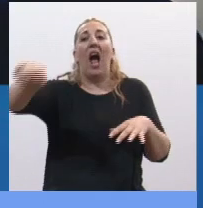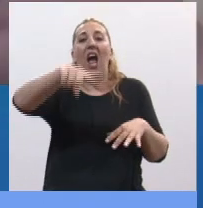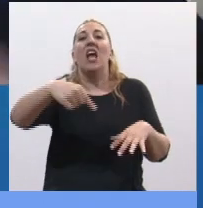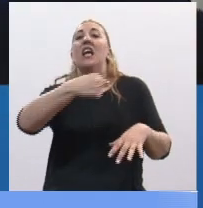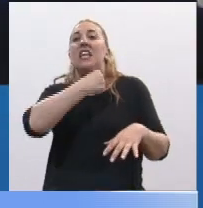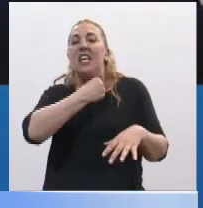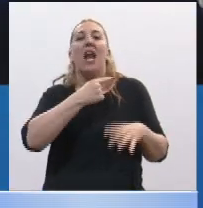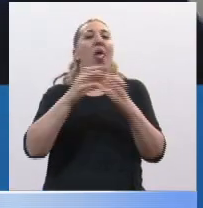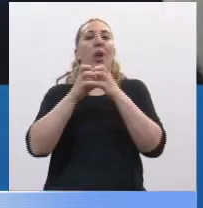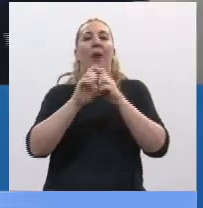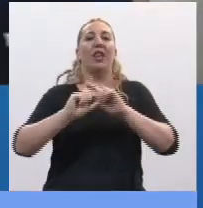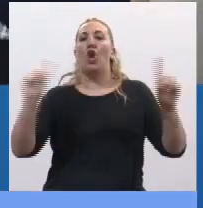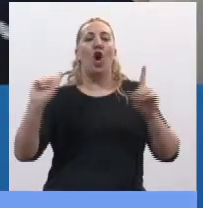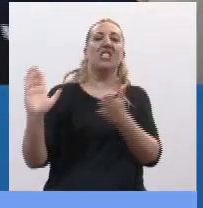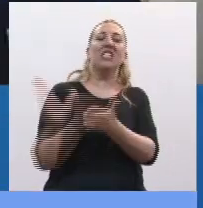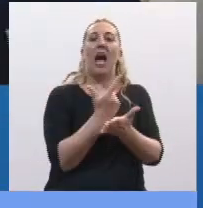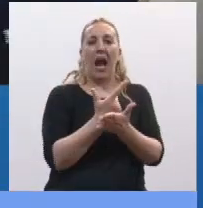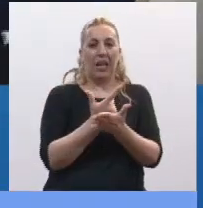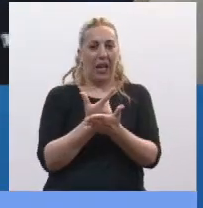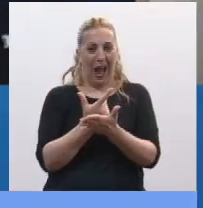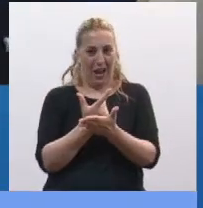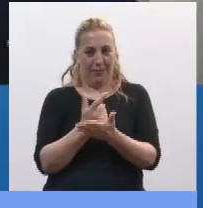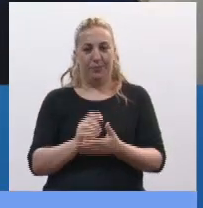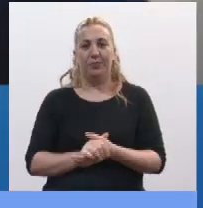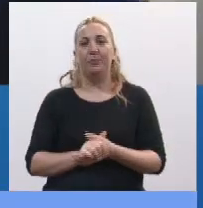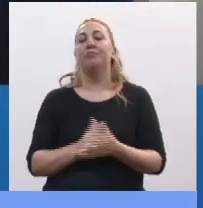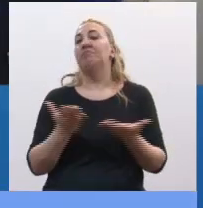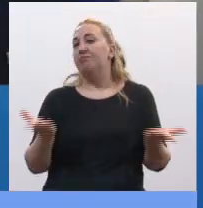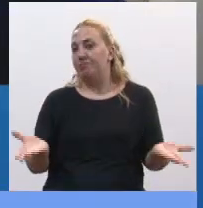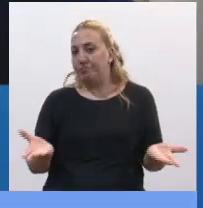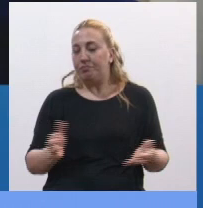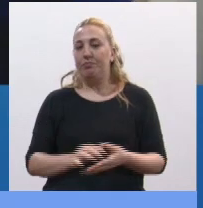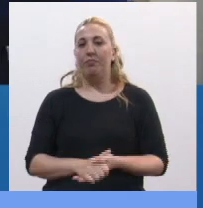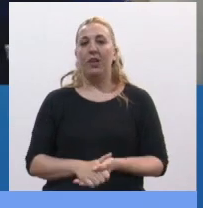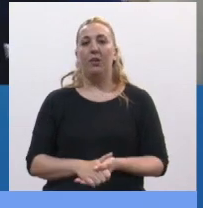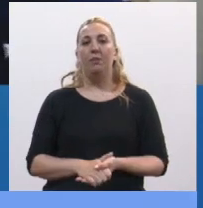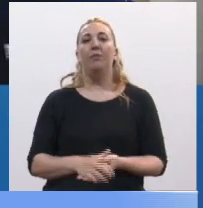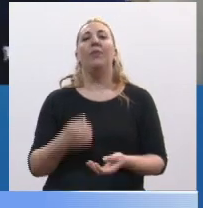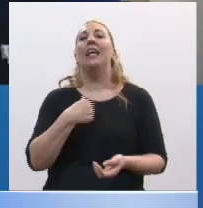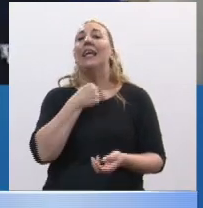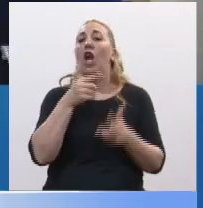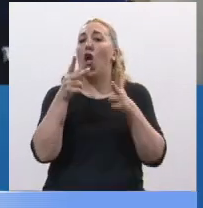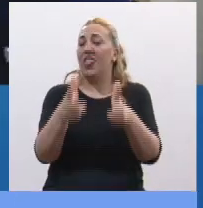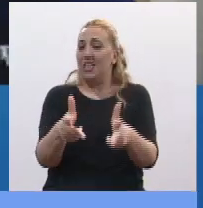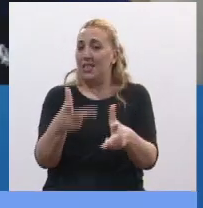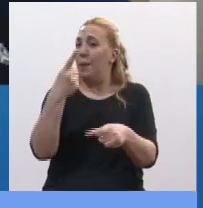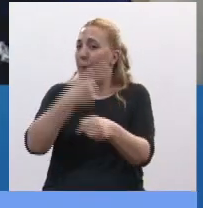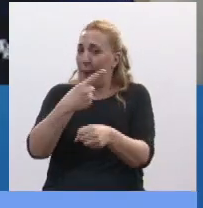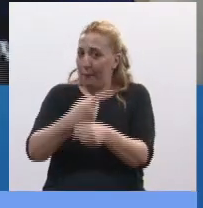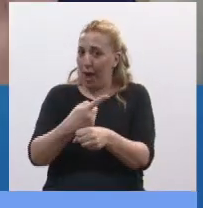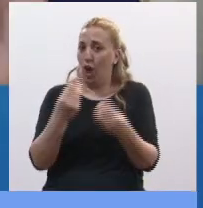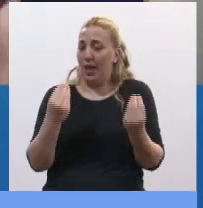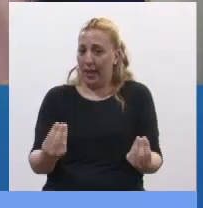pretenden es sacarlo de la discusión y retirarlo del debate parlamentario. En fin, quiero decir, en primer